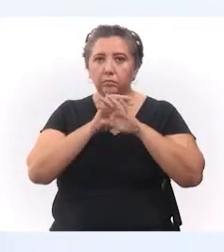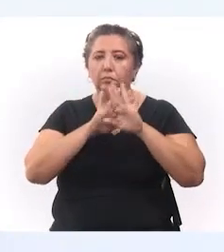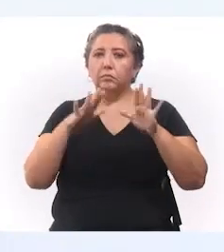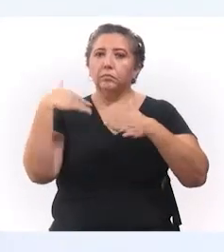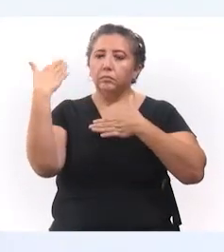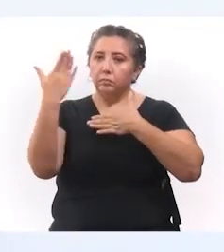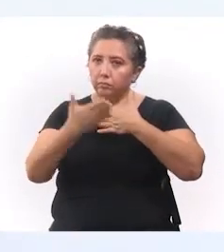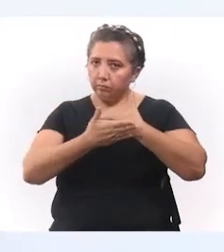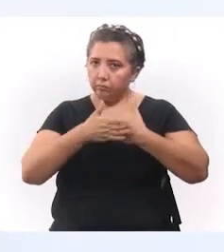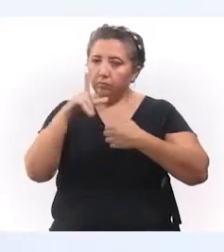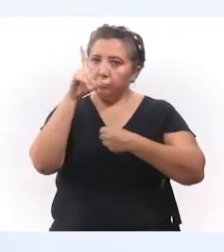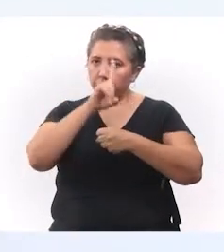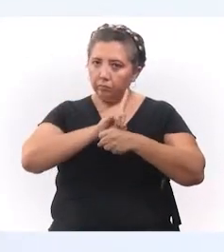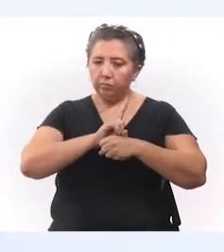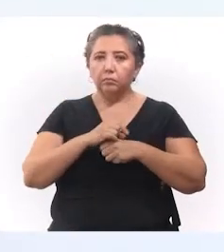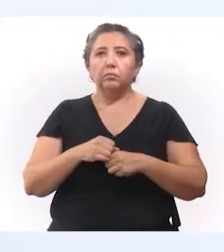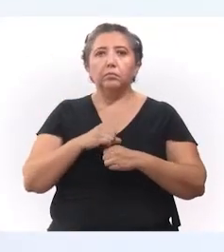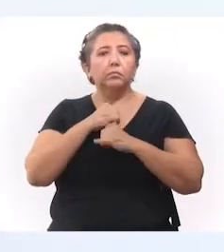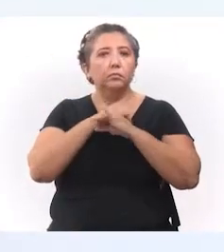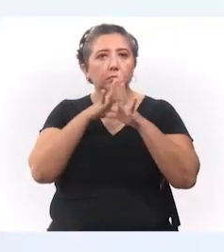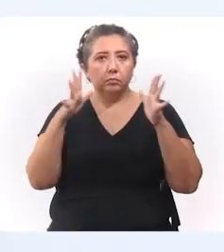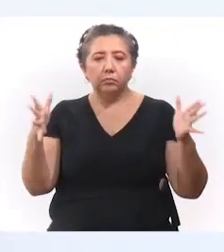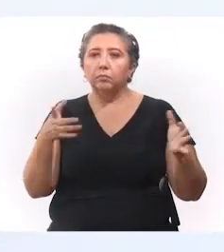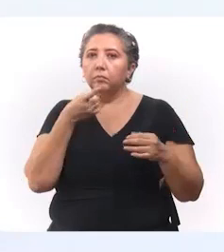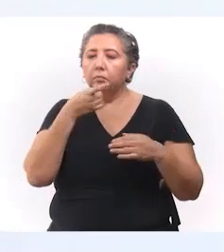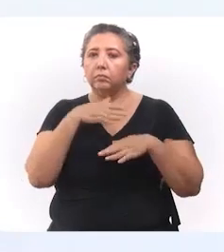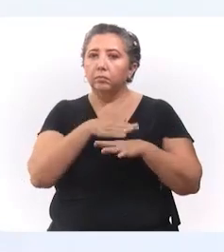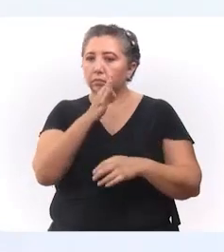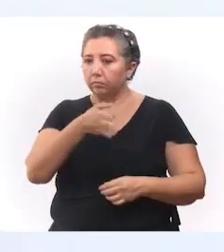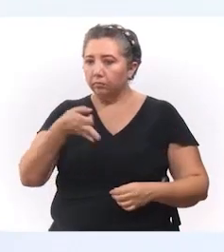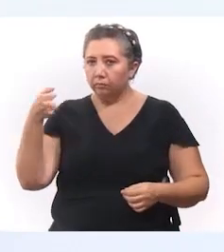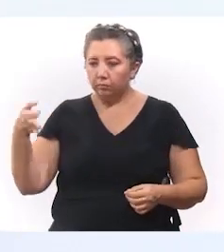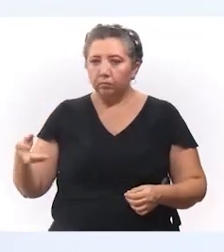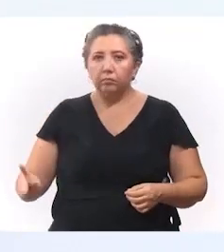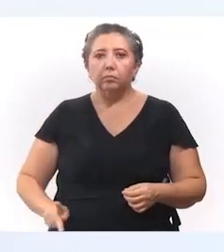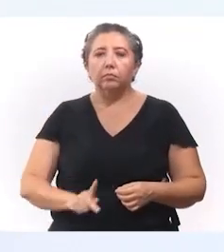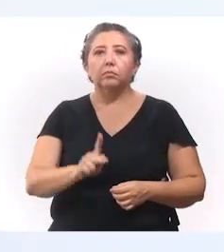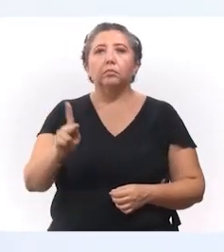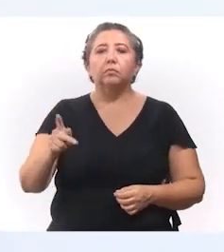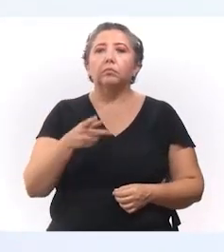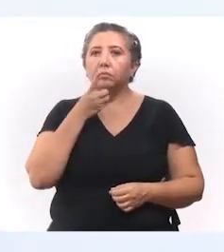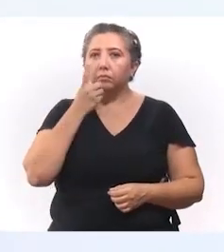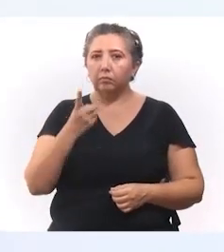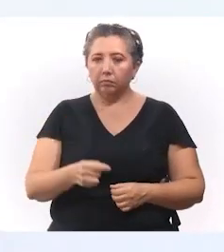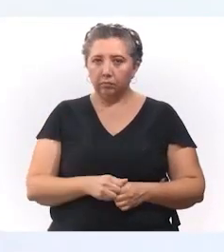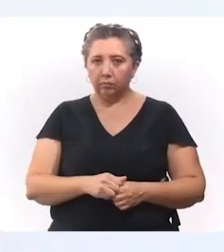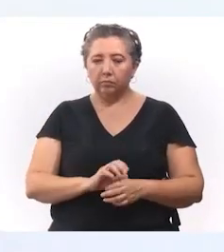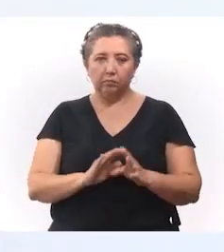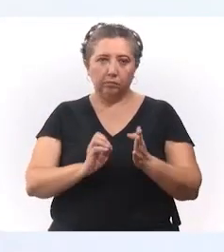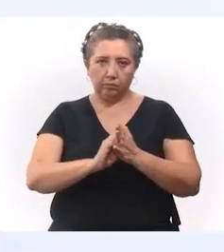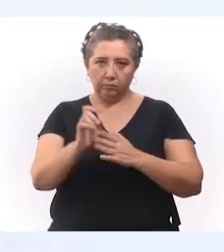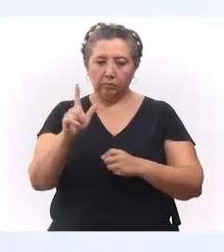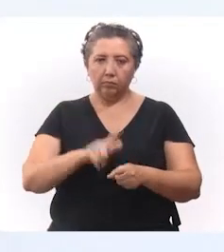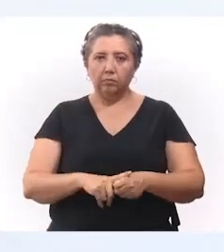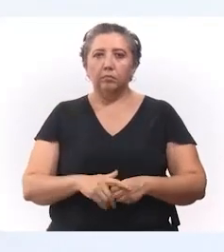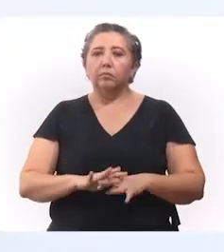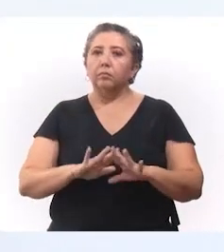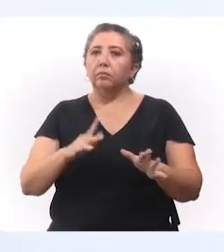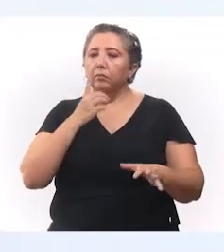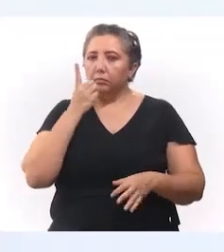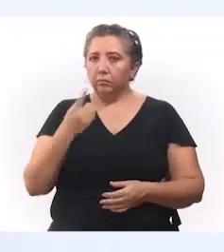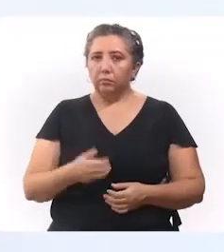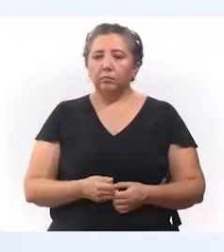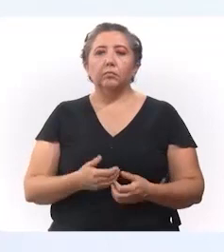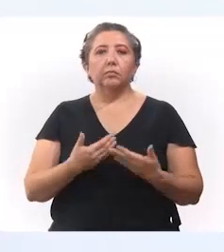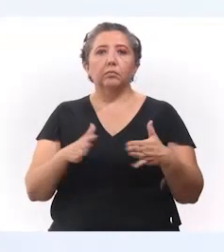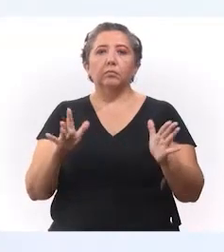que en los próximos días se estará dando a conocer la información sobre las fechas y municipios a través de los canales oficiales. Como se ha